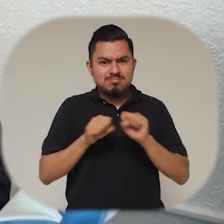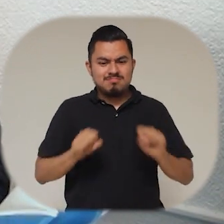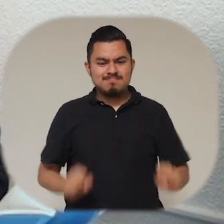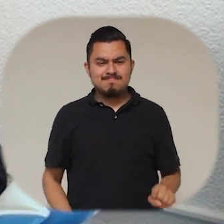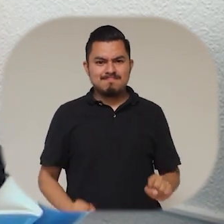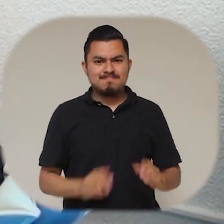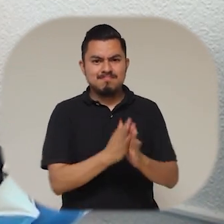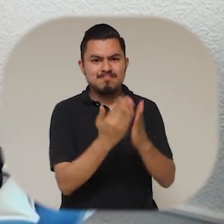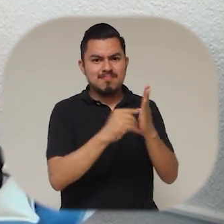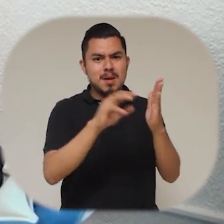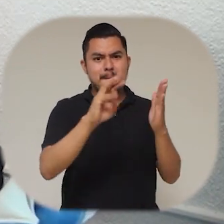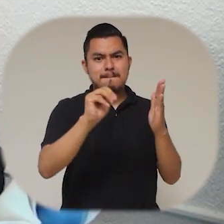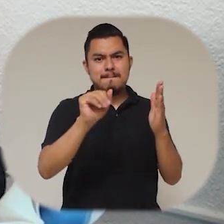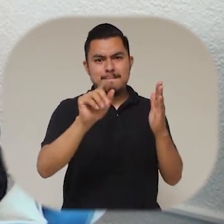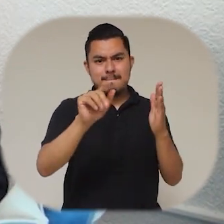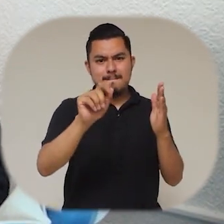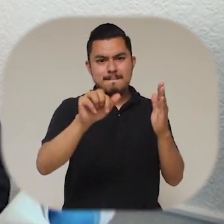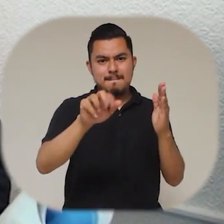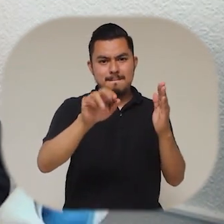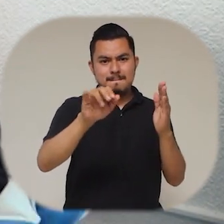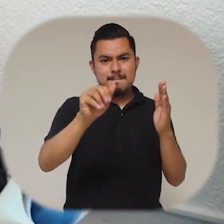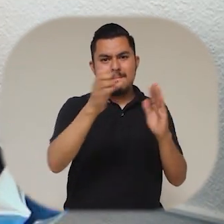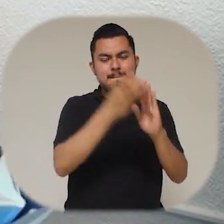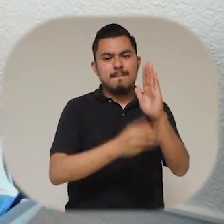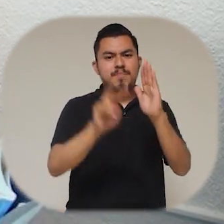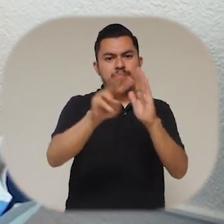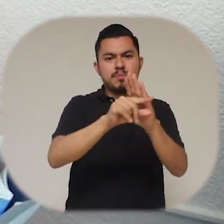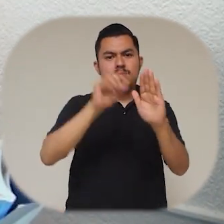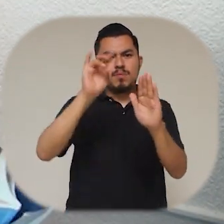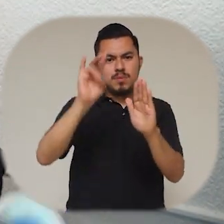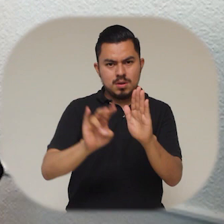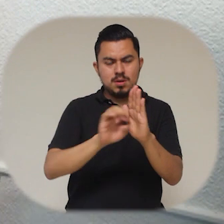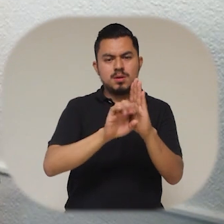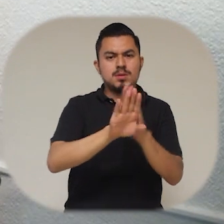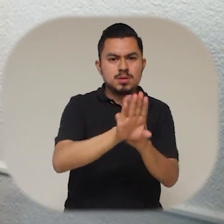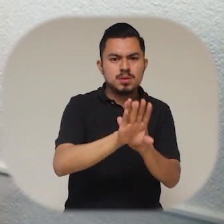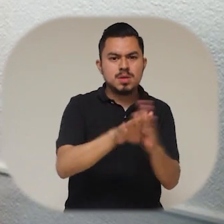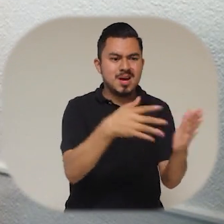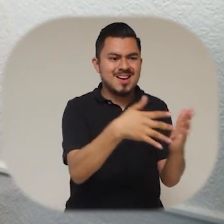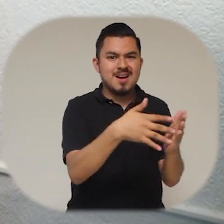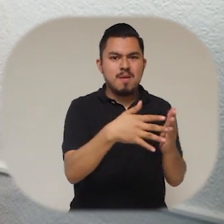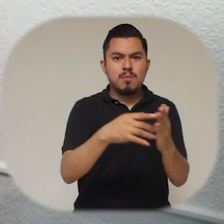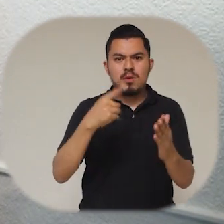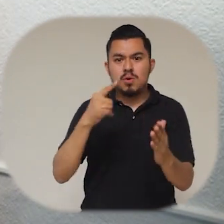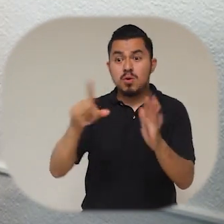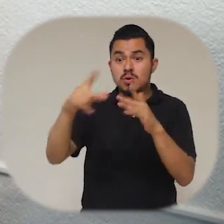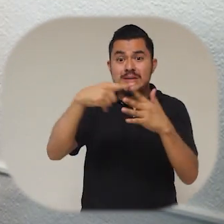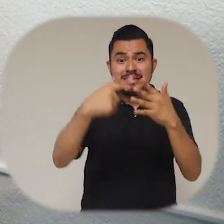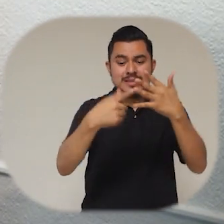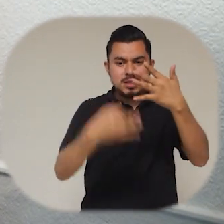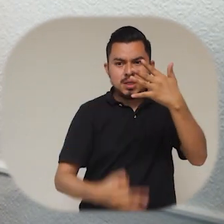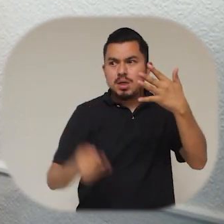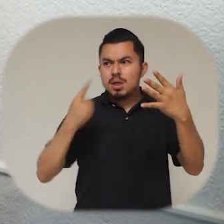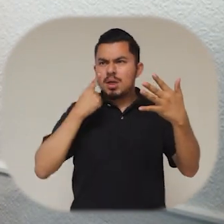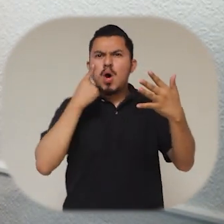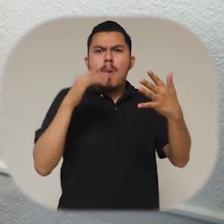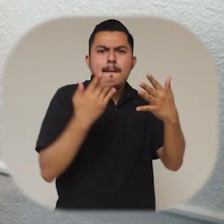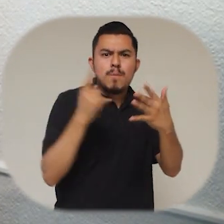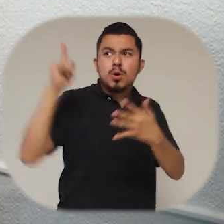la sabiduría y de su boca el pueblo buscará la ley, porque mensajero es de Jehová de los ejércitos. Así